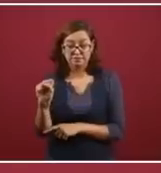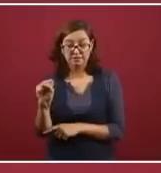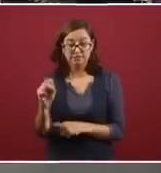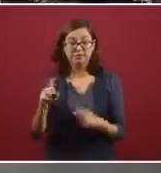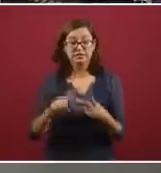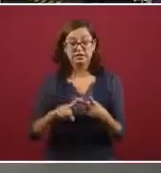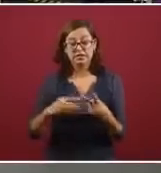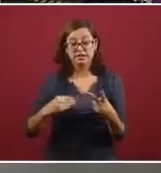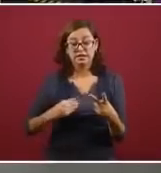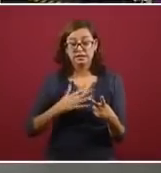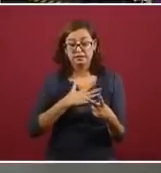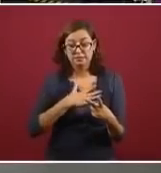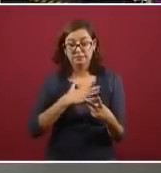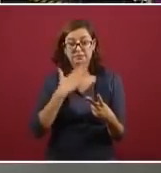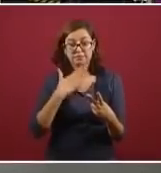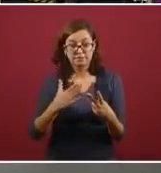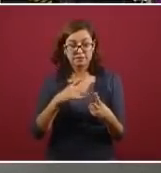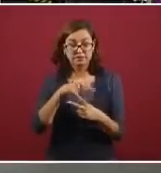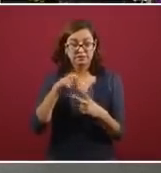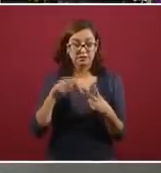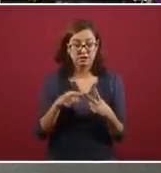Bienestar visitados.